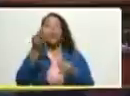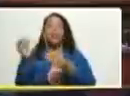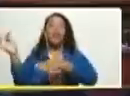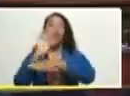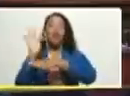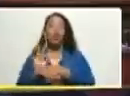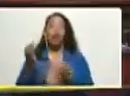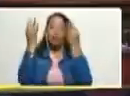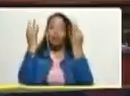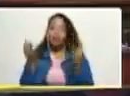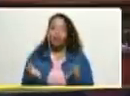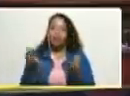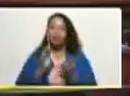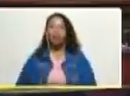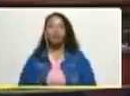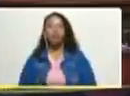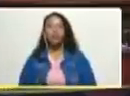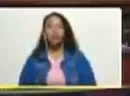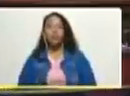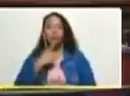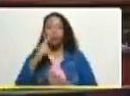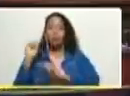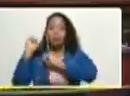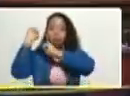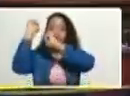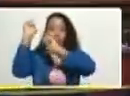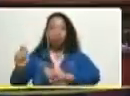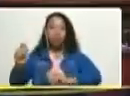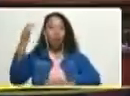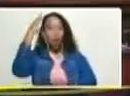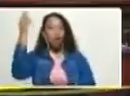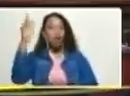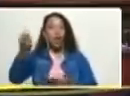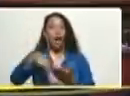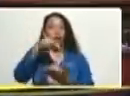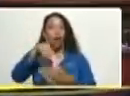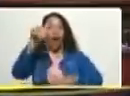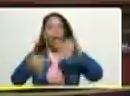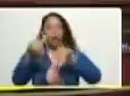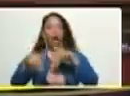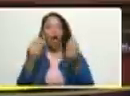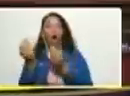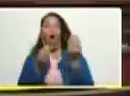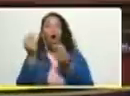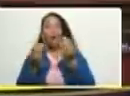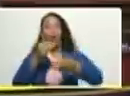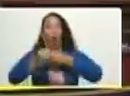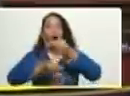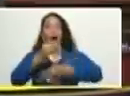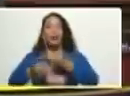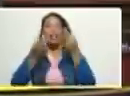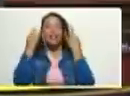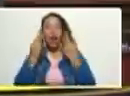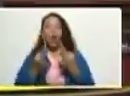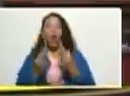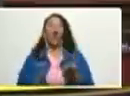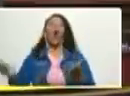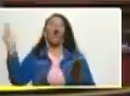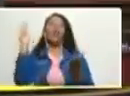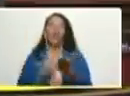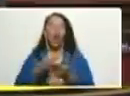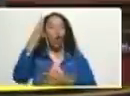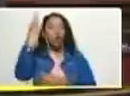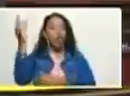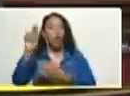funciona, que designa al Consejo Nacional Electoral como lo ha hecho y seguramente lo volverá a hacer el Consejo